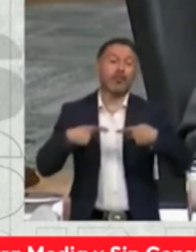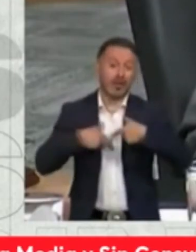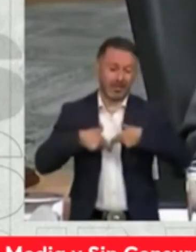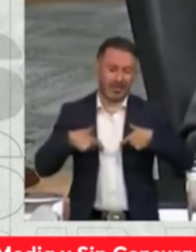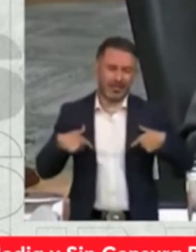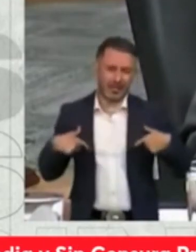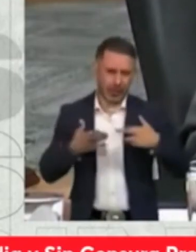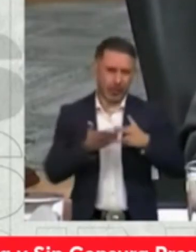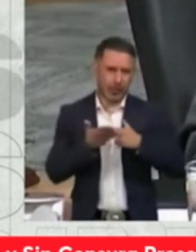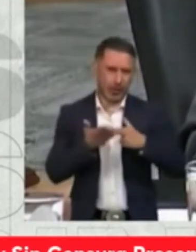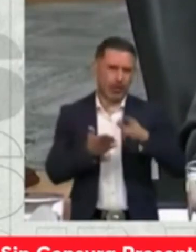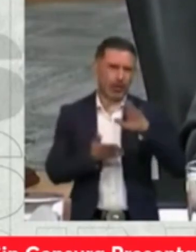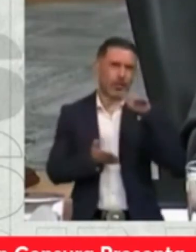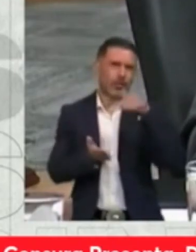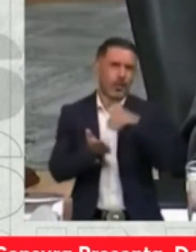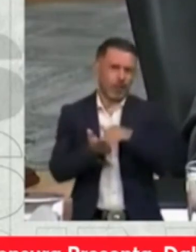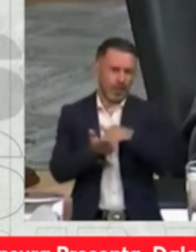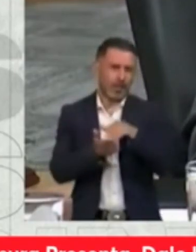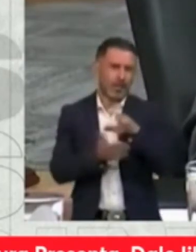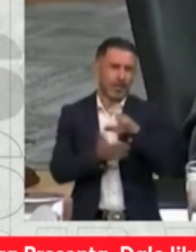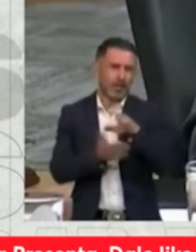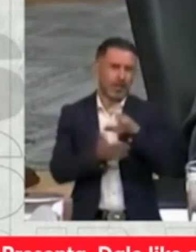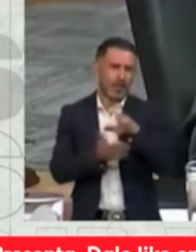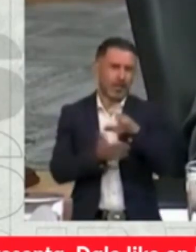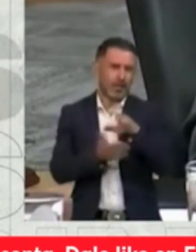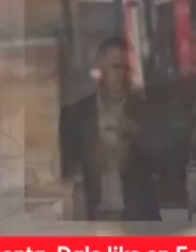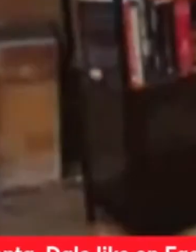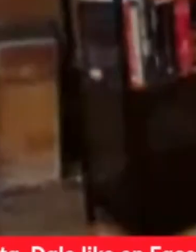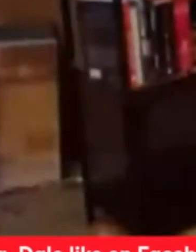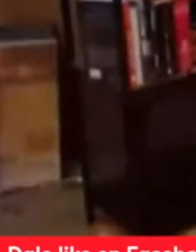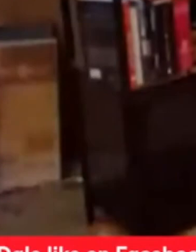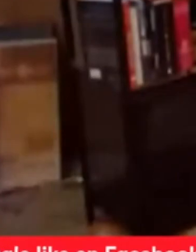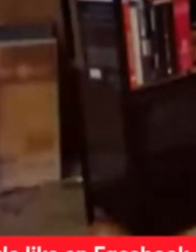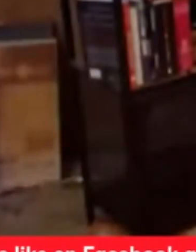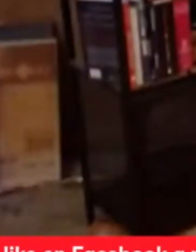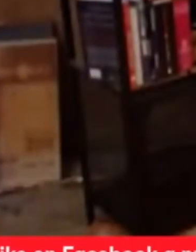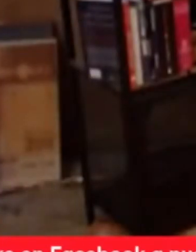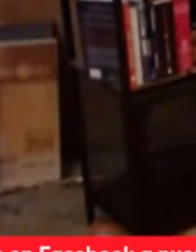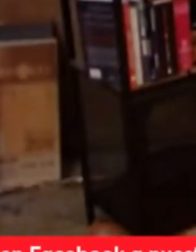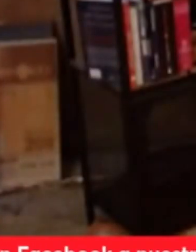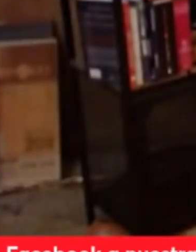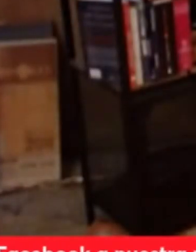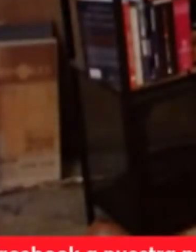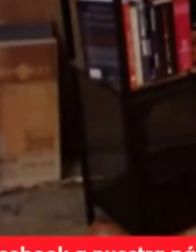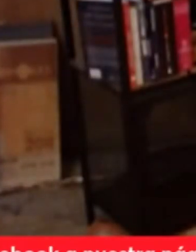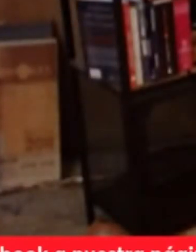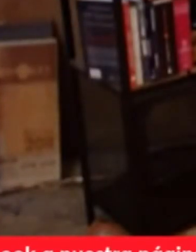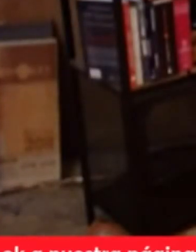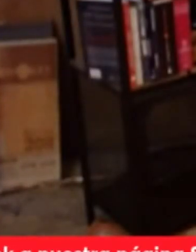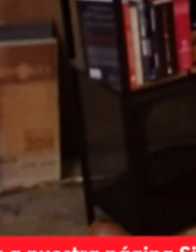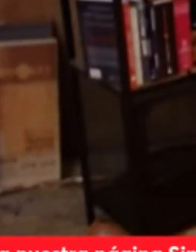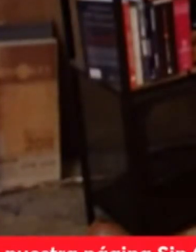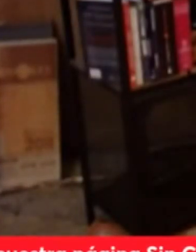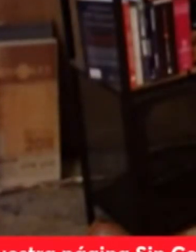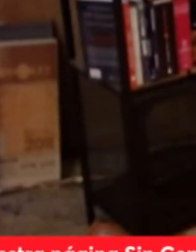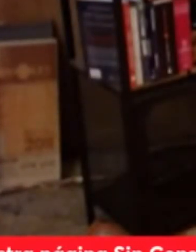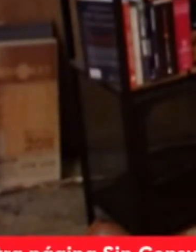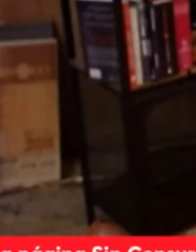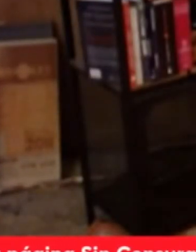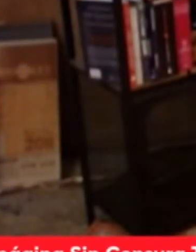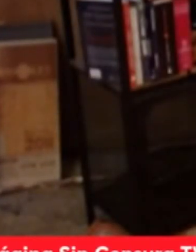están recorriendo hasta el último rincón del país. Oye, qué diferencia lo que plantea Excelsior,